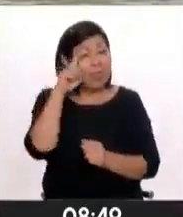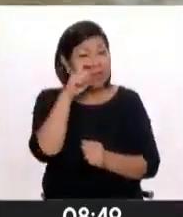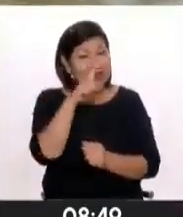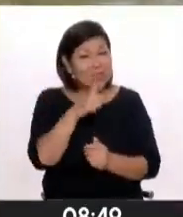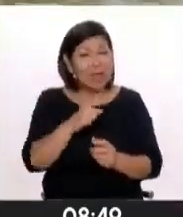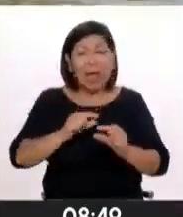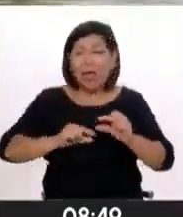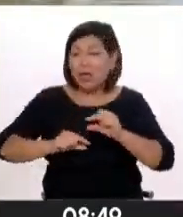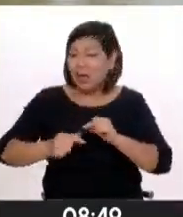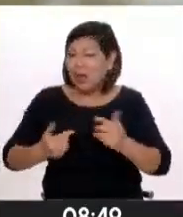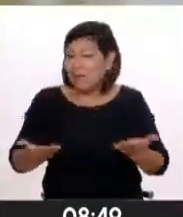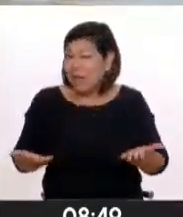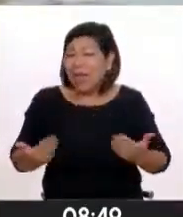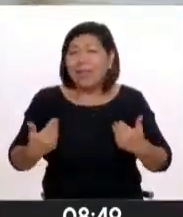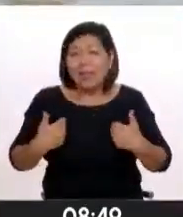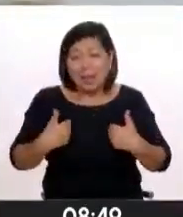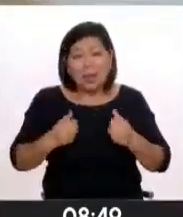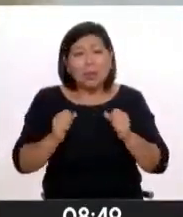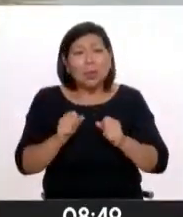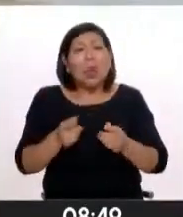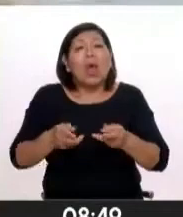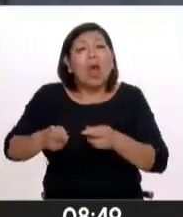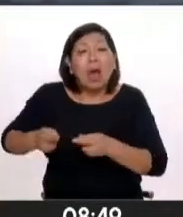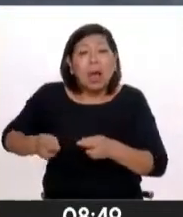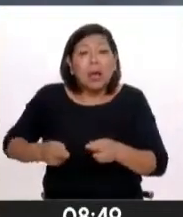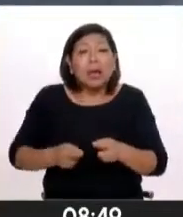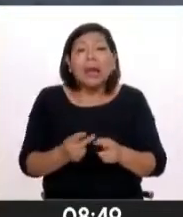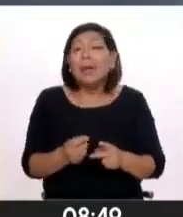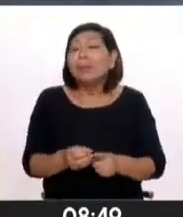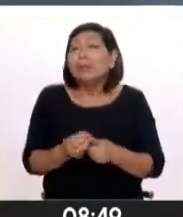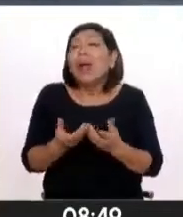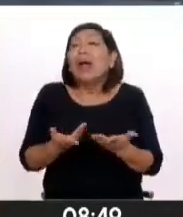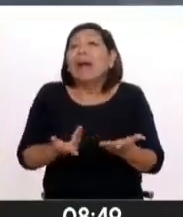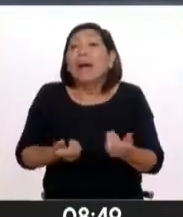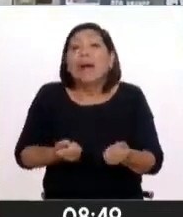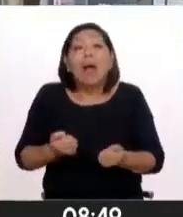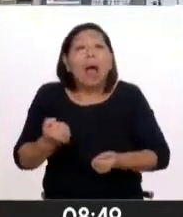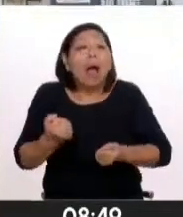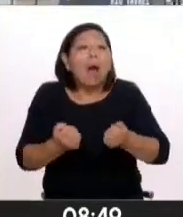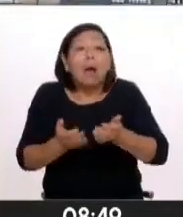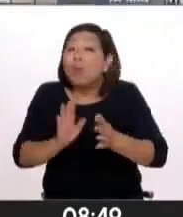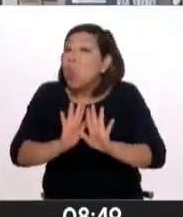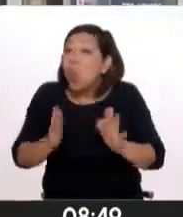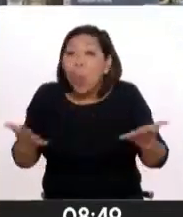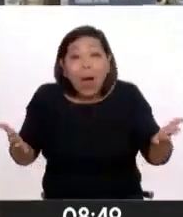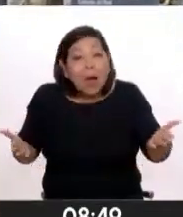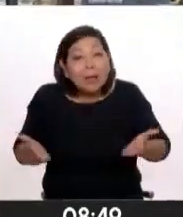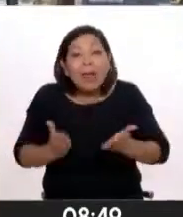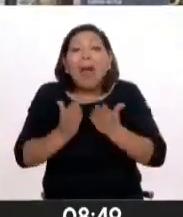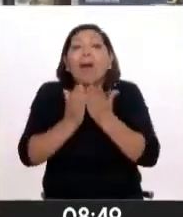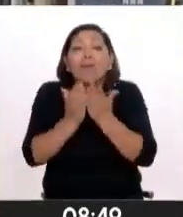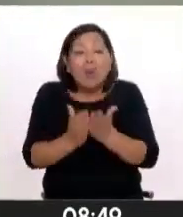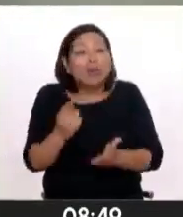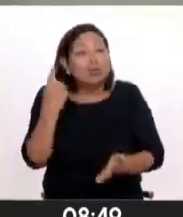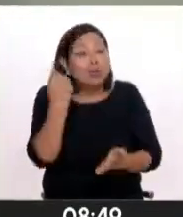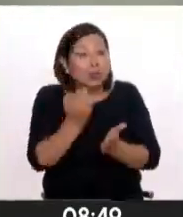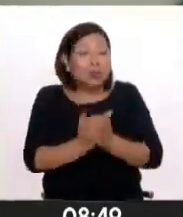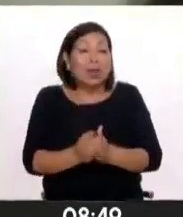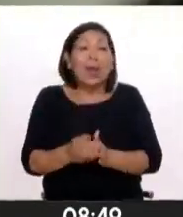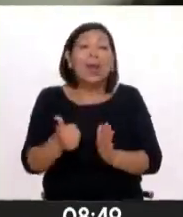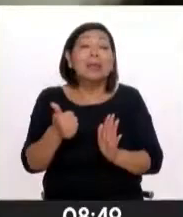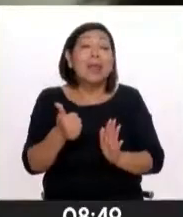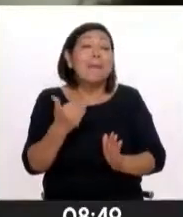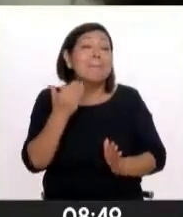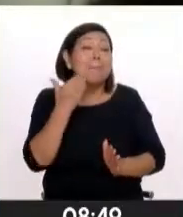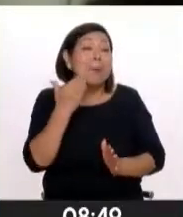condiciones geográficas, debe valerse de los ríos como sus principales vías de transporte. Afortunadamente, ya son más de 100